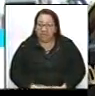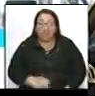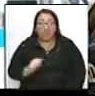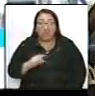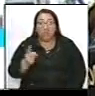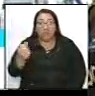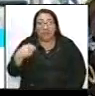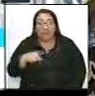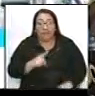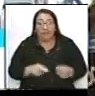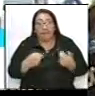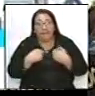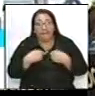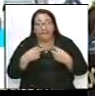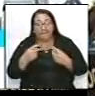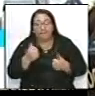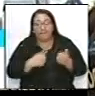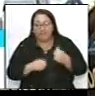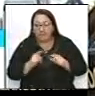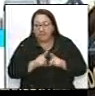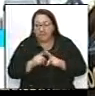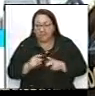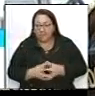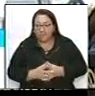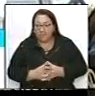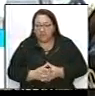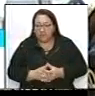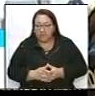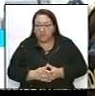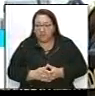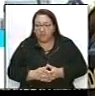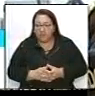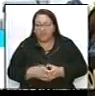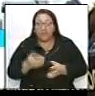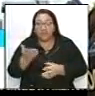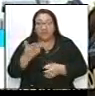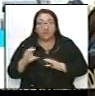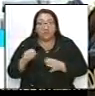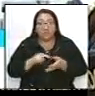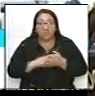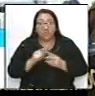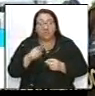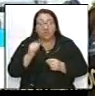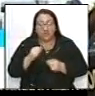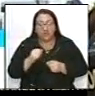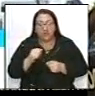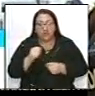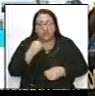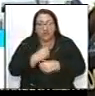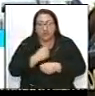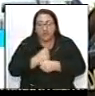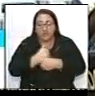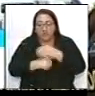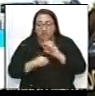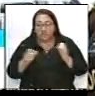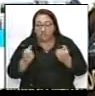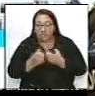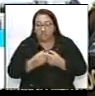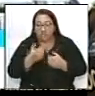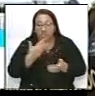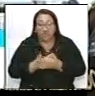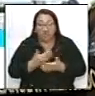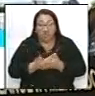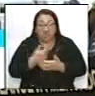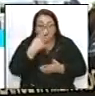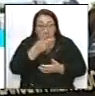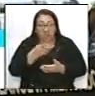alguna responsabilidad administrativa, también pedirla que se ejecute, ¿no? Porque ciertamente, digamos, si son trabajadores de Congreso y hay un hecho que ha producido